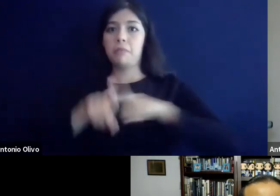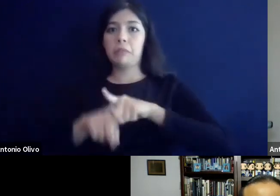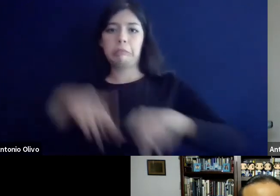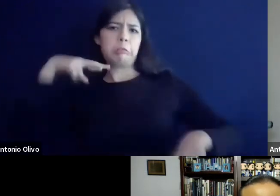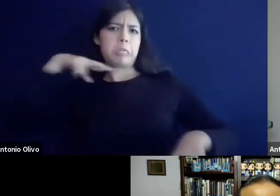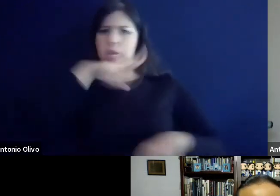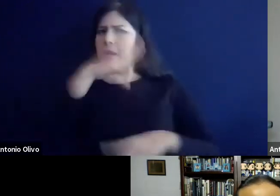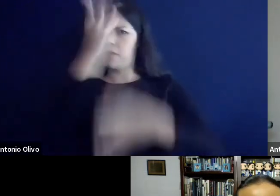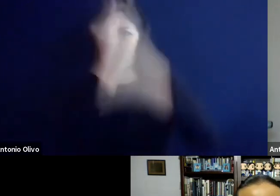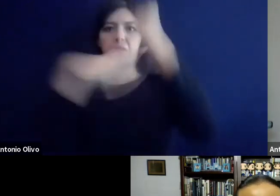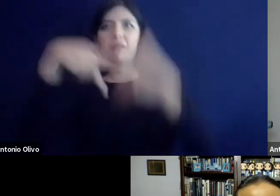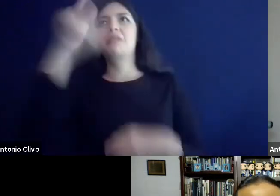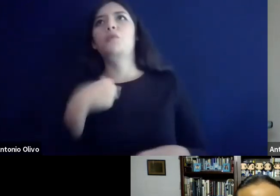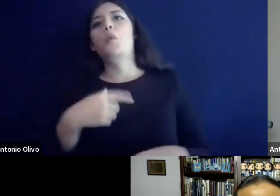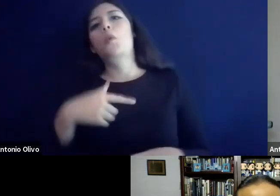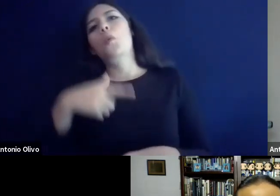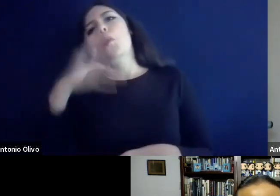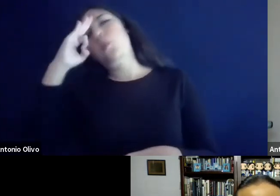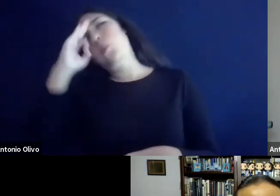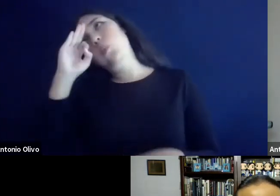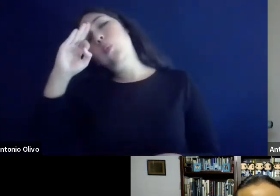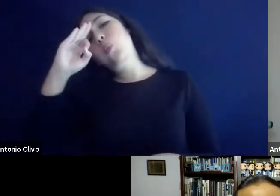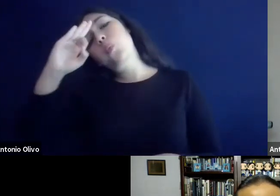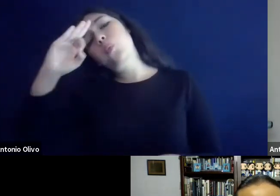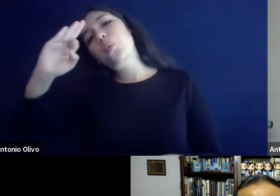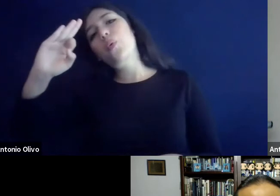Entonces, bueno, pues al final de cuentas la discapacidad